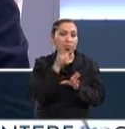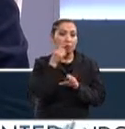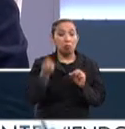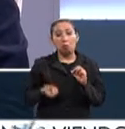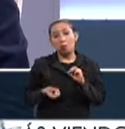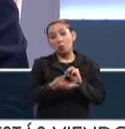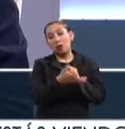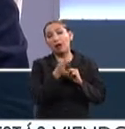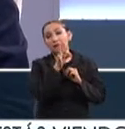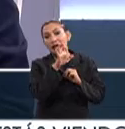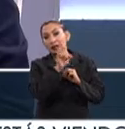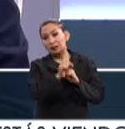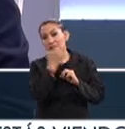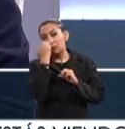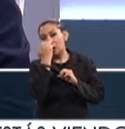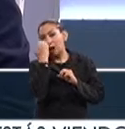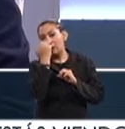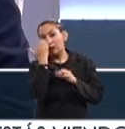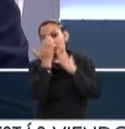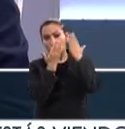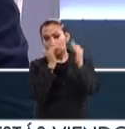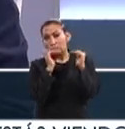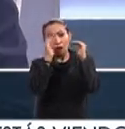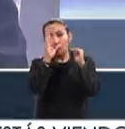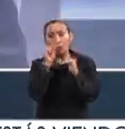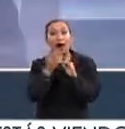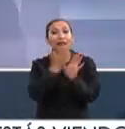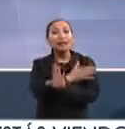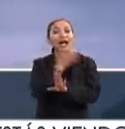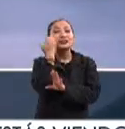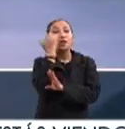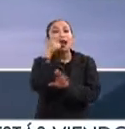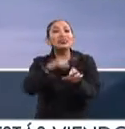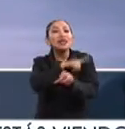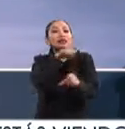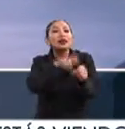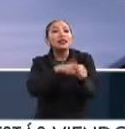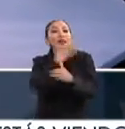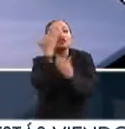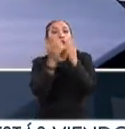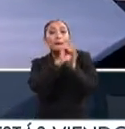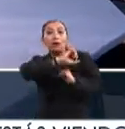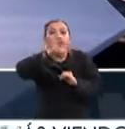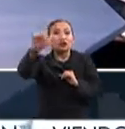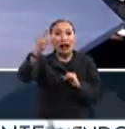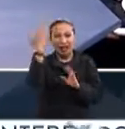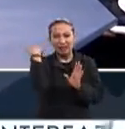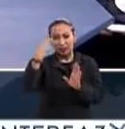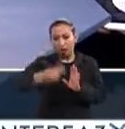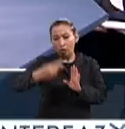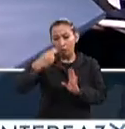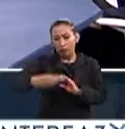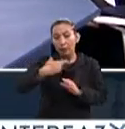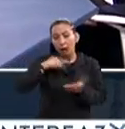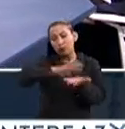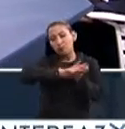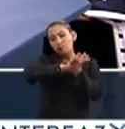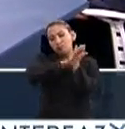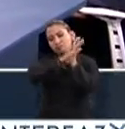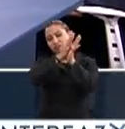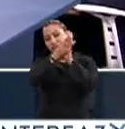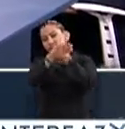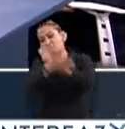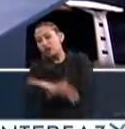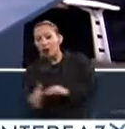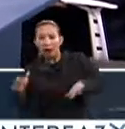les denomina, como FES o como Facultad de Estudios Superiores, sino como Escuelas Nacionales de Estudios Profesionales. Y a lo largo del tiempo